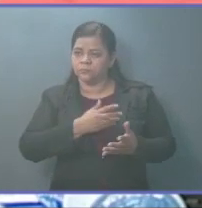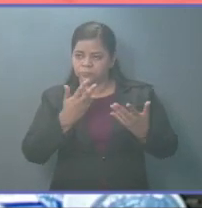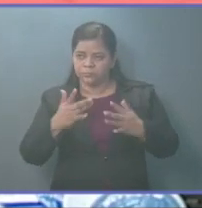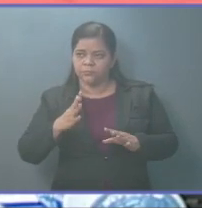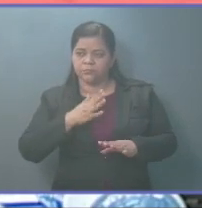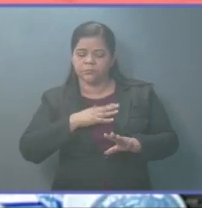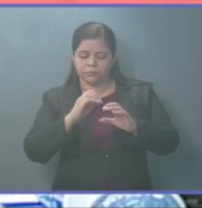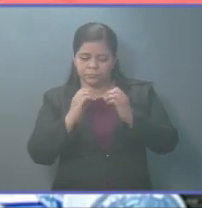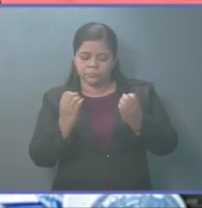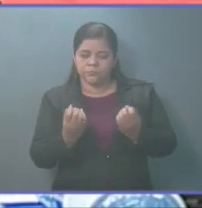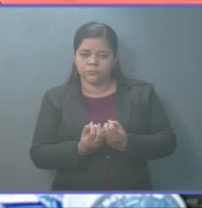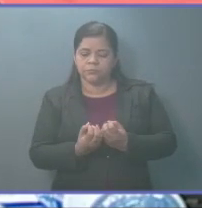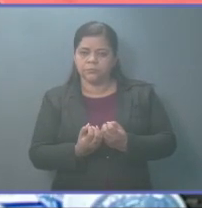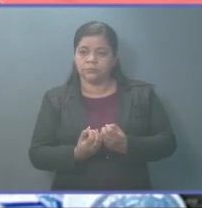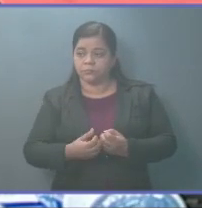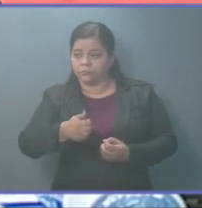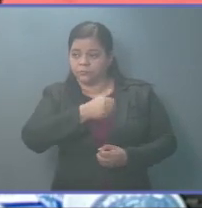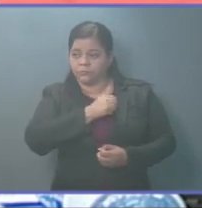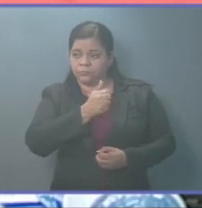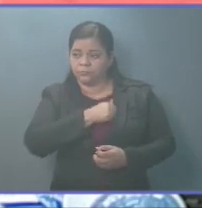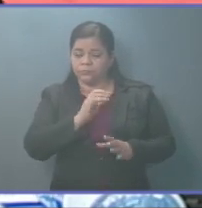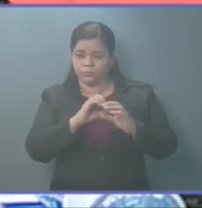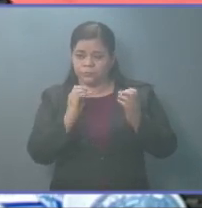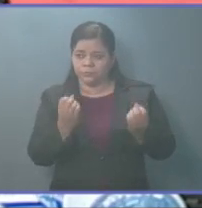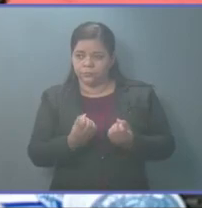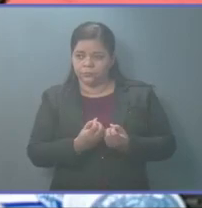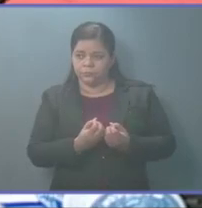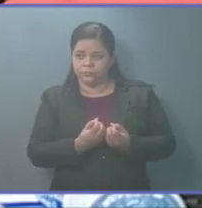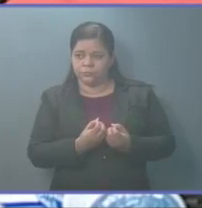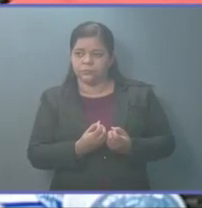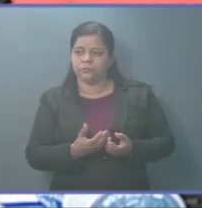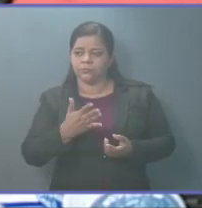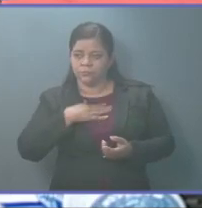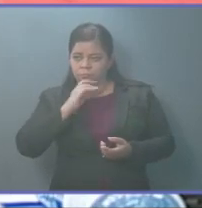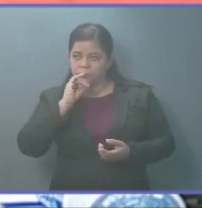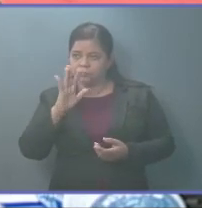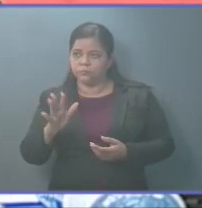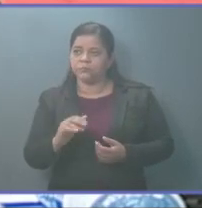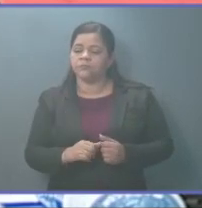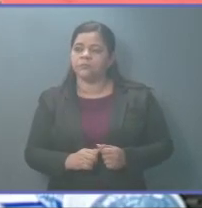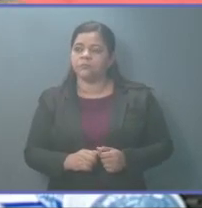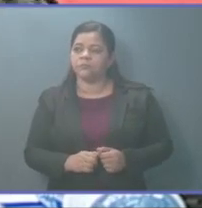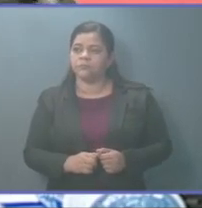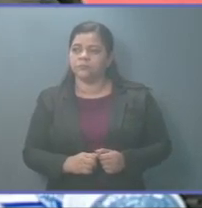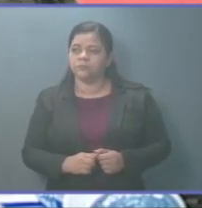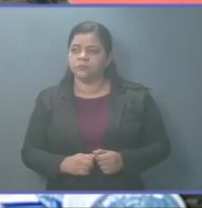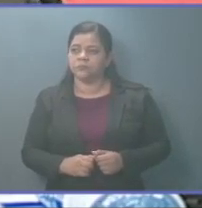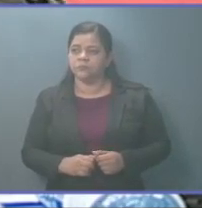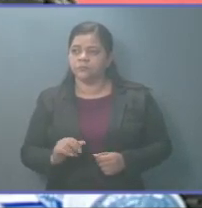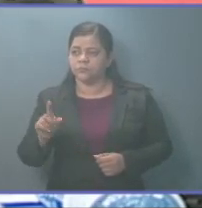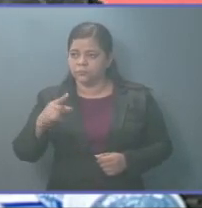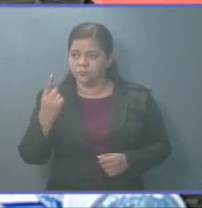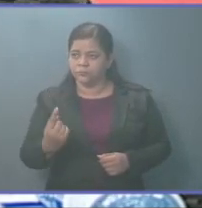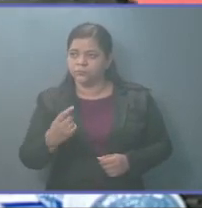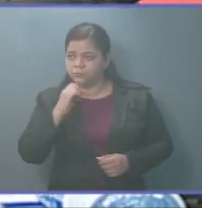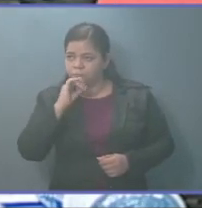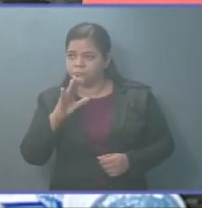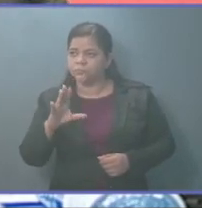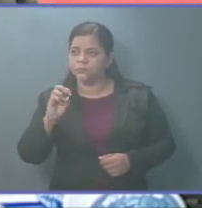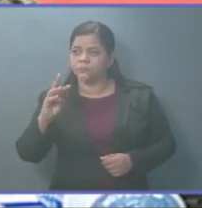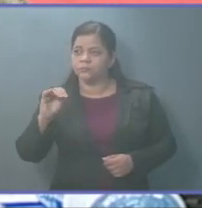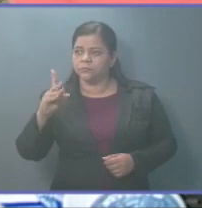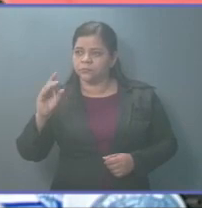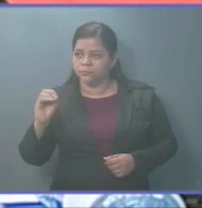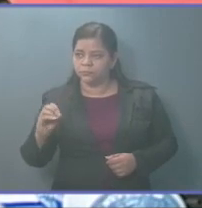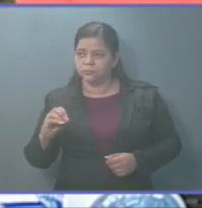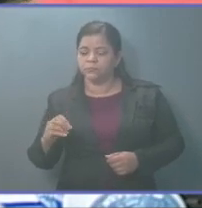de tarea y una organización tipo. Y eso lo menciono porque alguien habló del comando, de la fuerza de